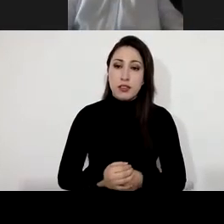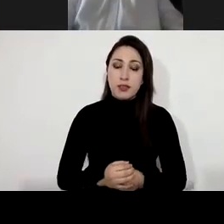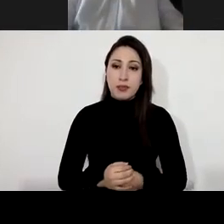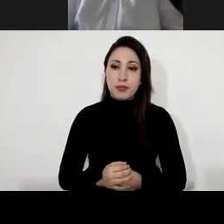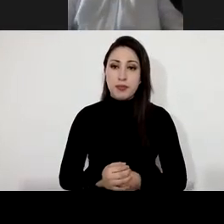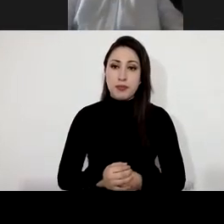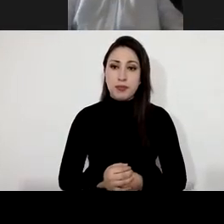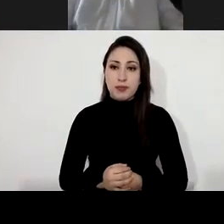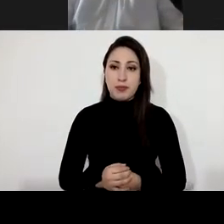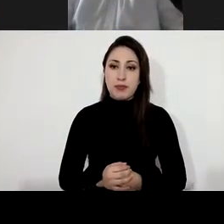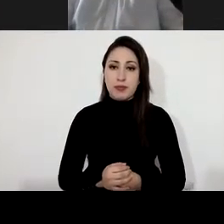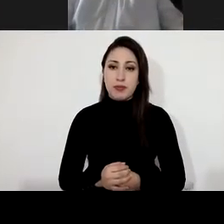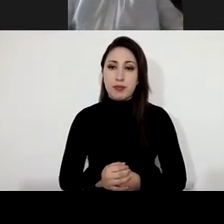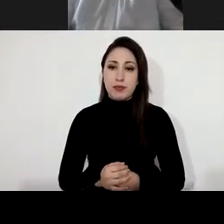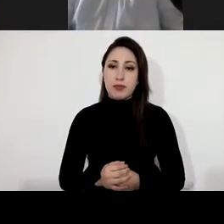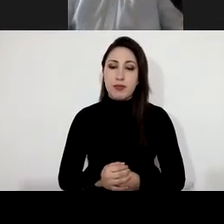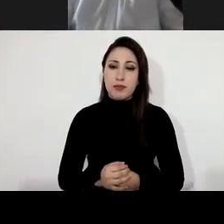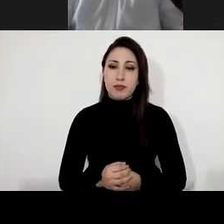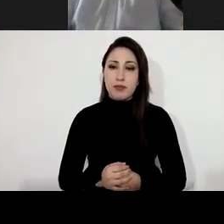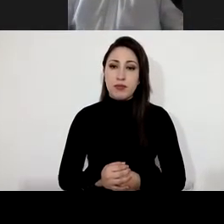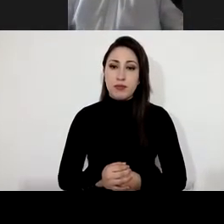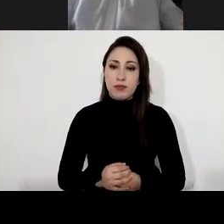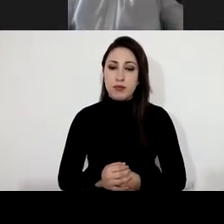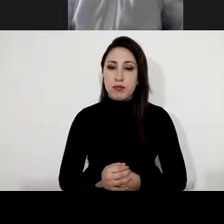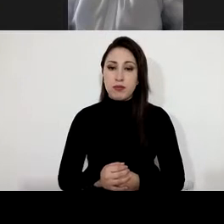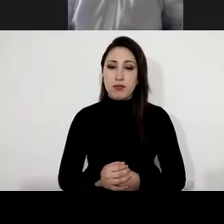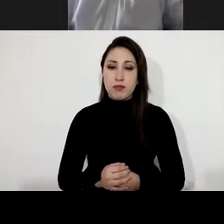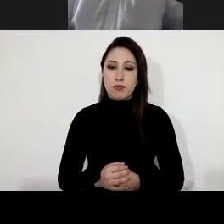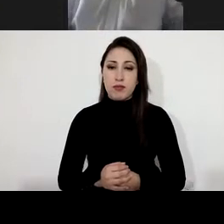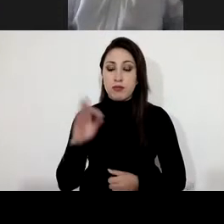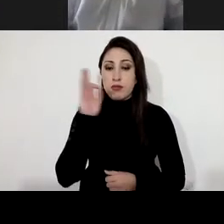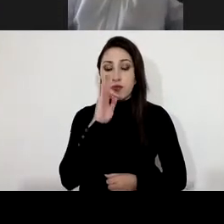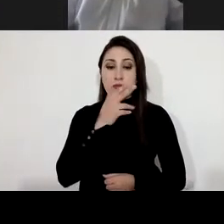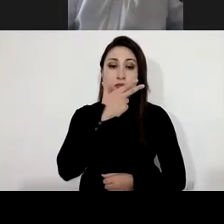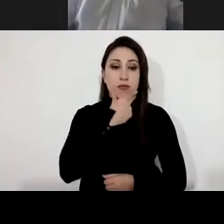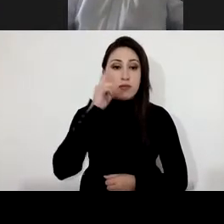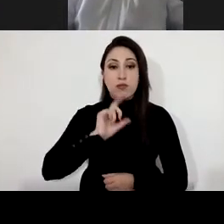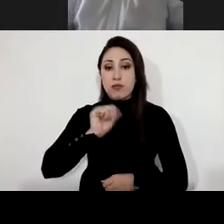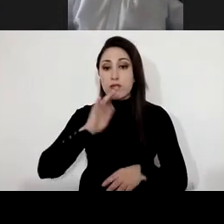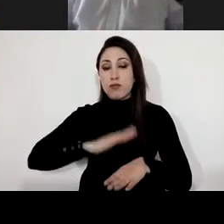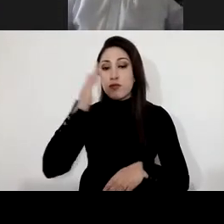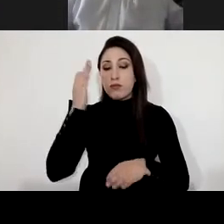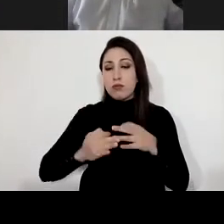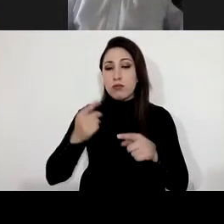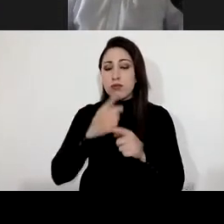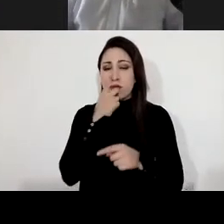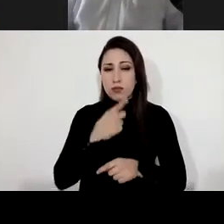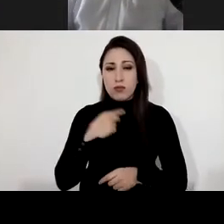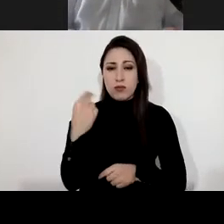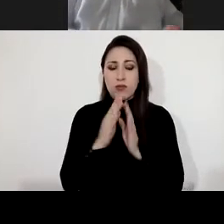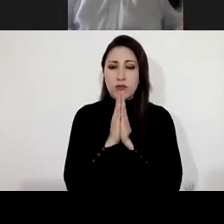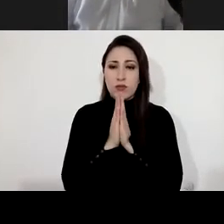Según mi registro, son las personas que están en este momento conectadas. Si alguna hace falta de mencionar, favor de mencionarlo.